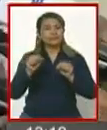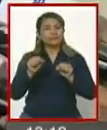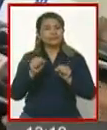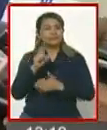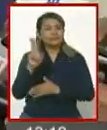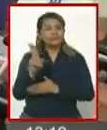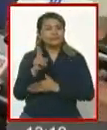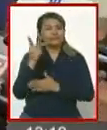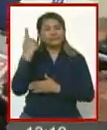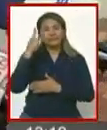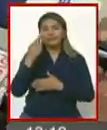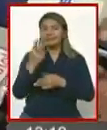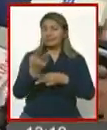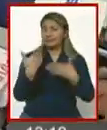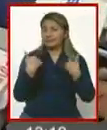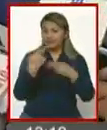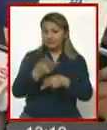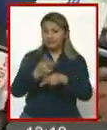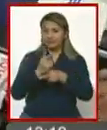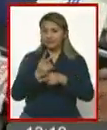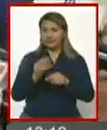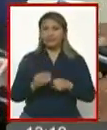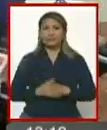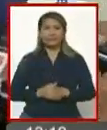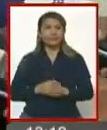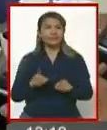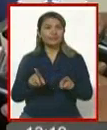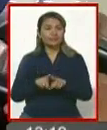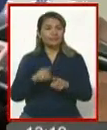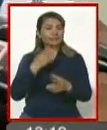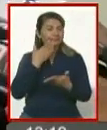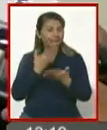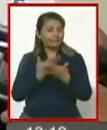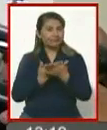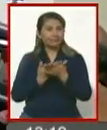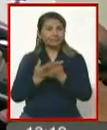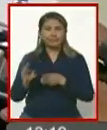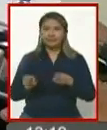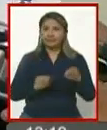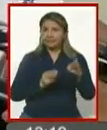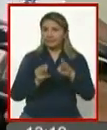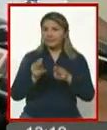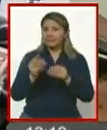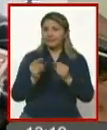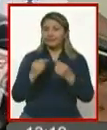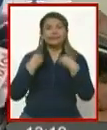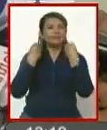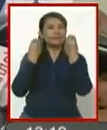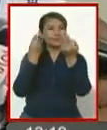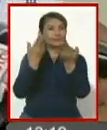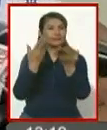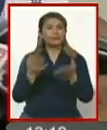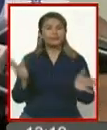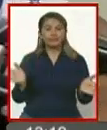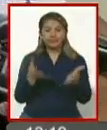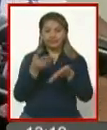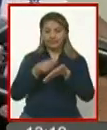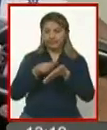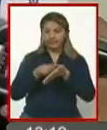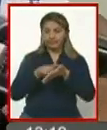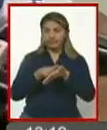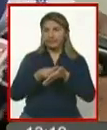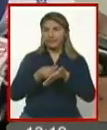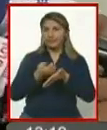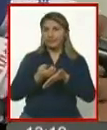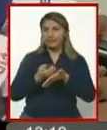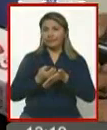a esas tasas de interés. Entonces, creo que es una buena medida destinada a dinamizar la economía y